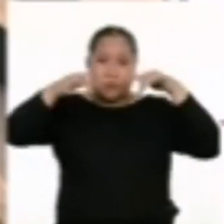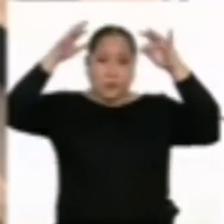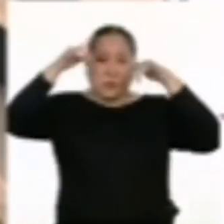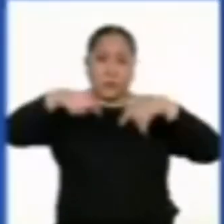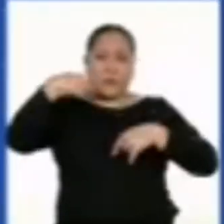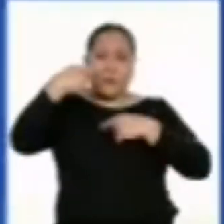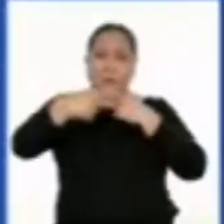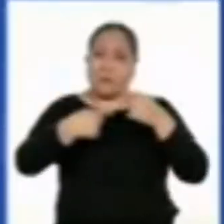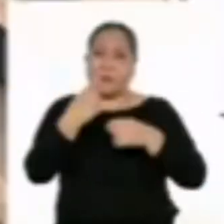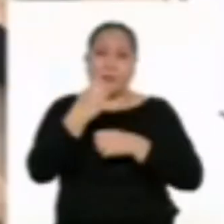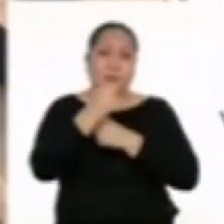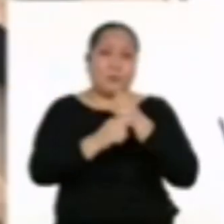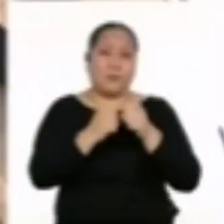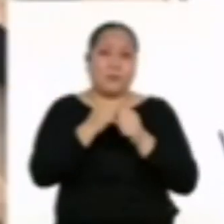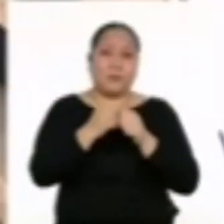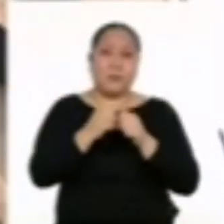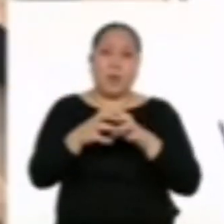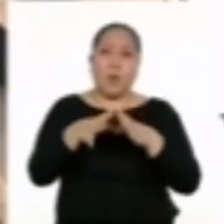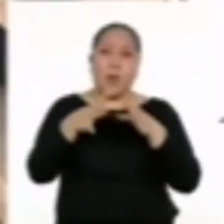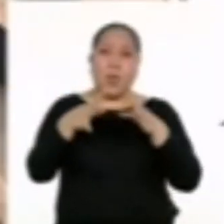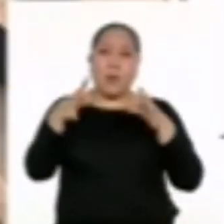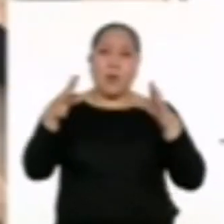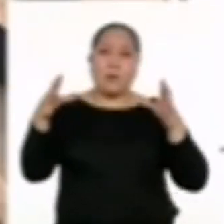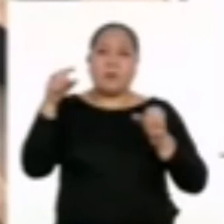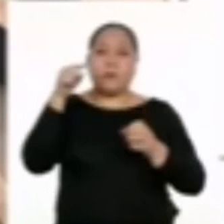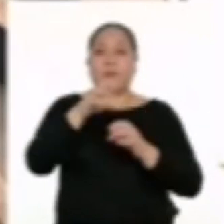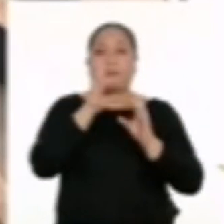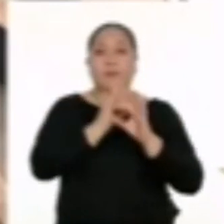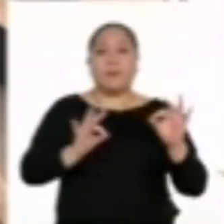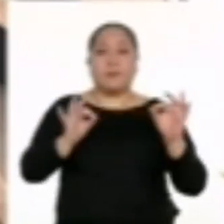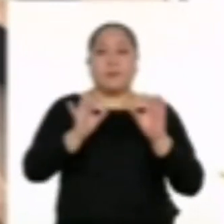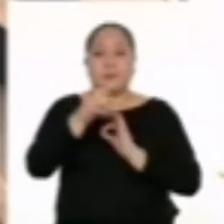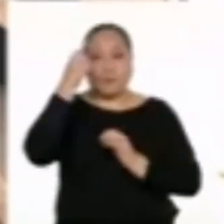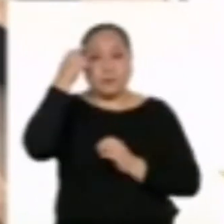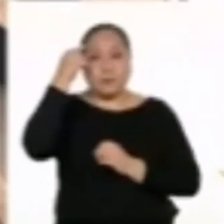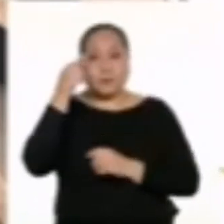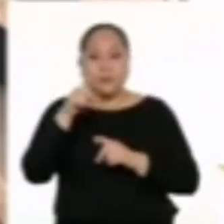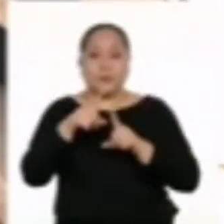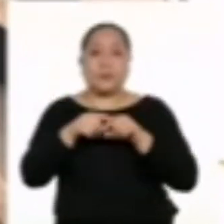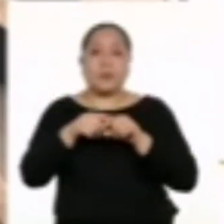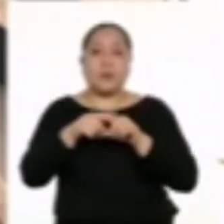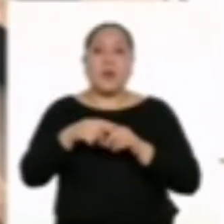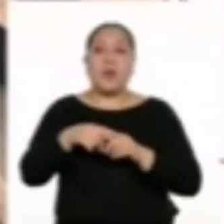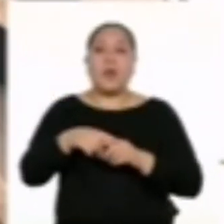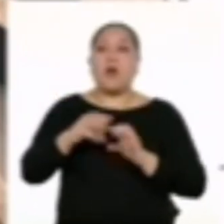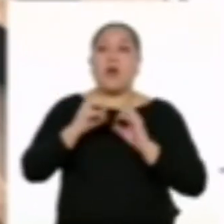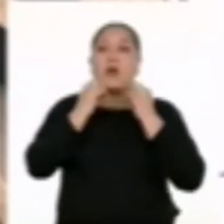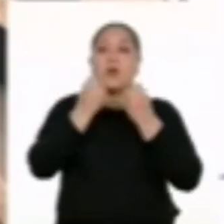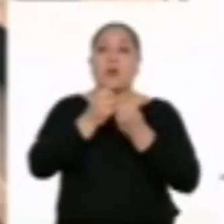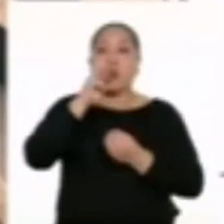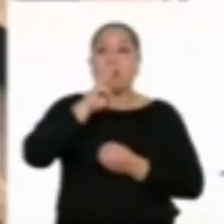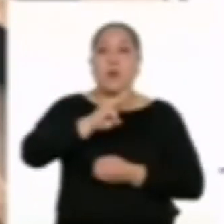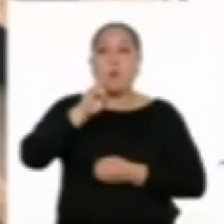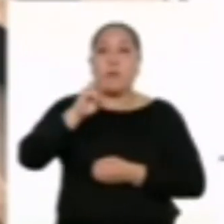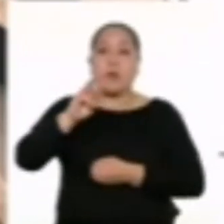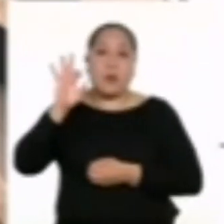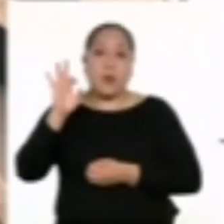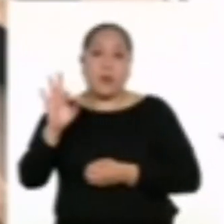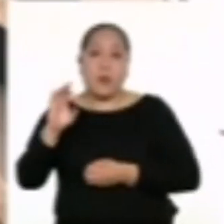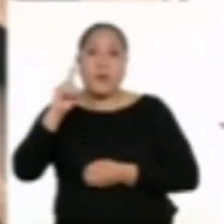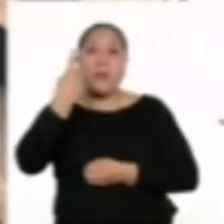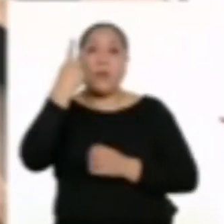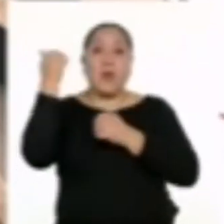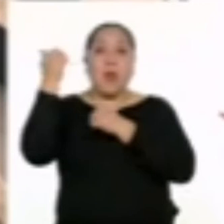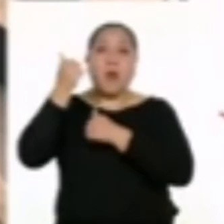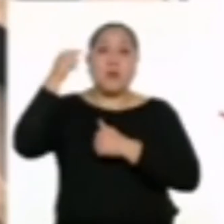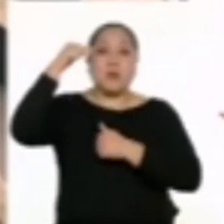del Niño cada año. También es un dato importante a considerar que de acuerdo a la organización WWF, el 1 de agosto de